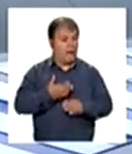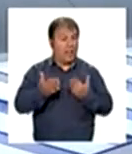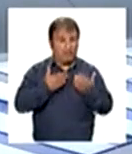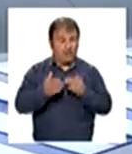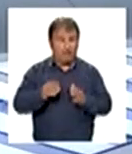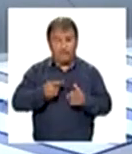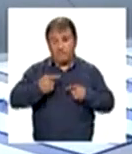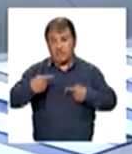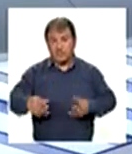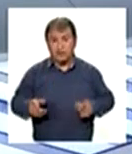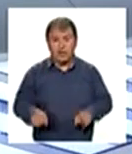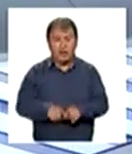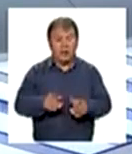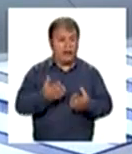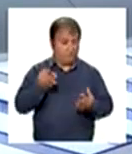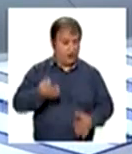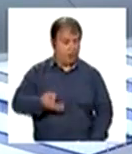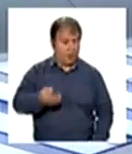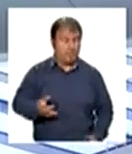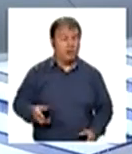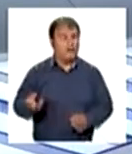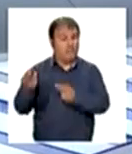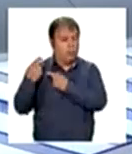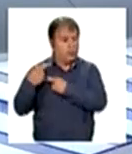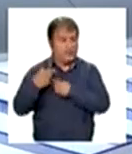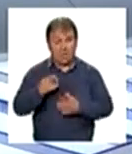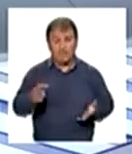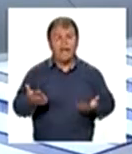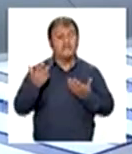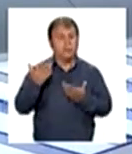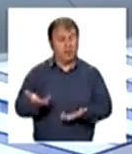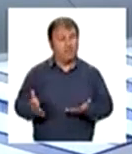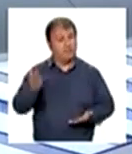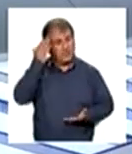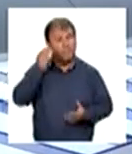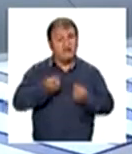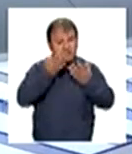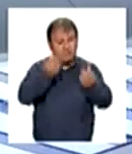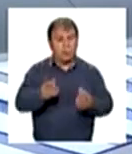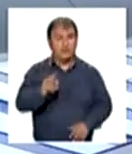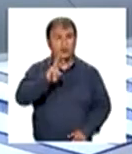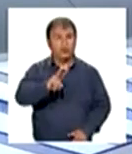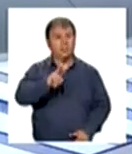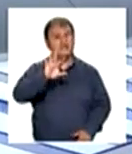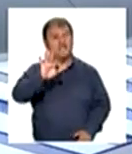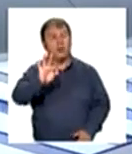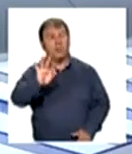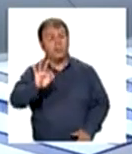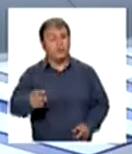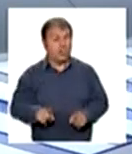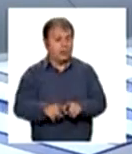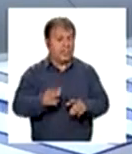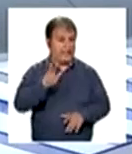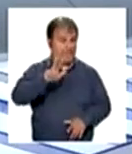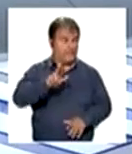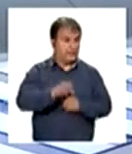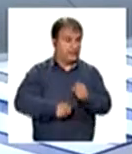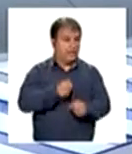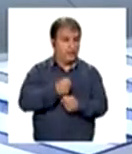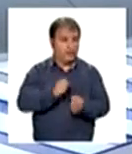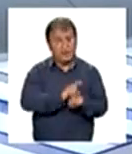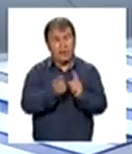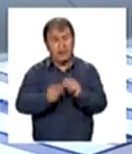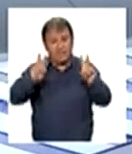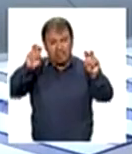entonces contra Argentina y la verdad es que ha sido muy responsable también a esperar para saber más información. 12:59 y después de 3 años, vamos a cambiar de